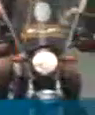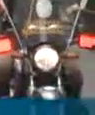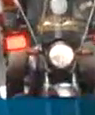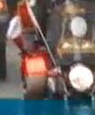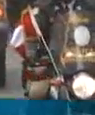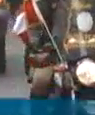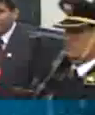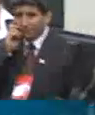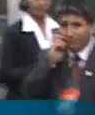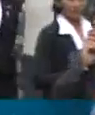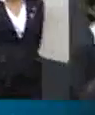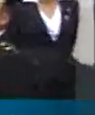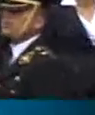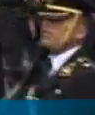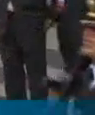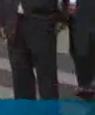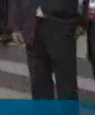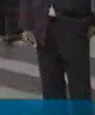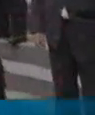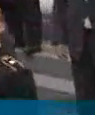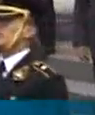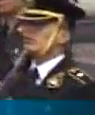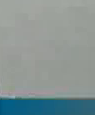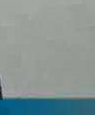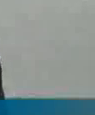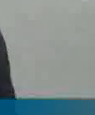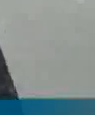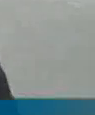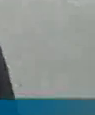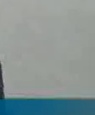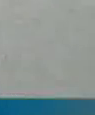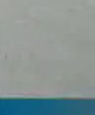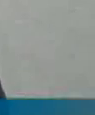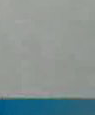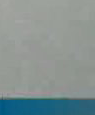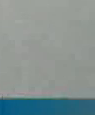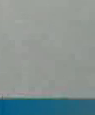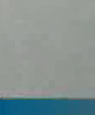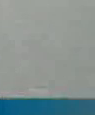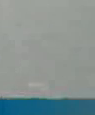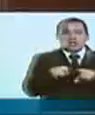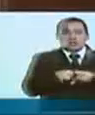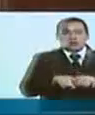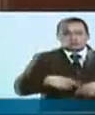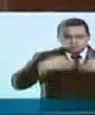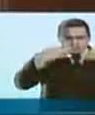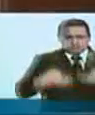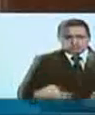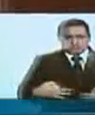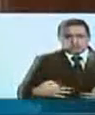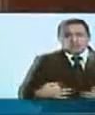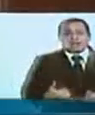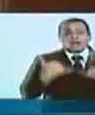pobres. La democracia expresó en las urnas un mandato y este debe de ser honrado. Restablecer el valor de la